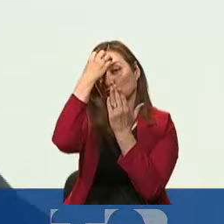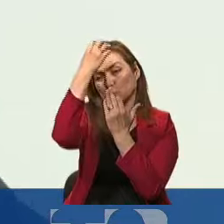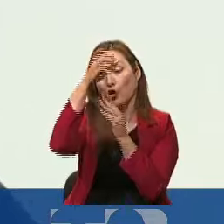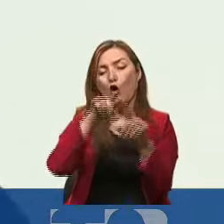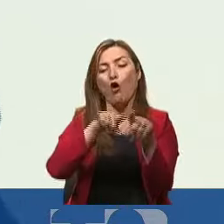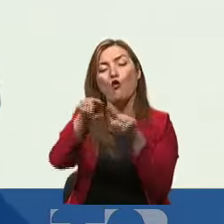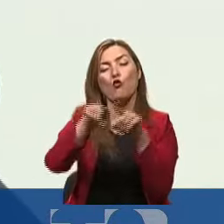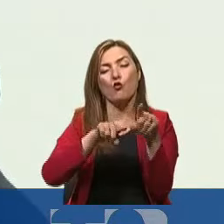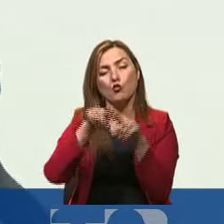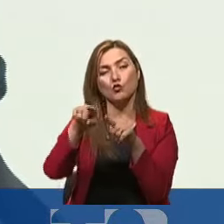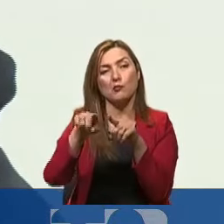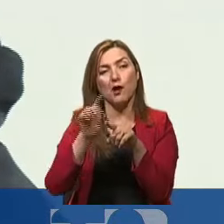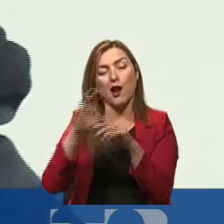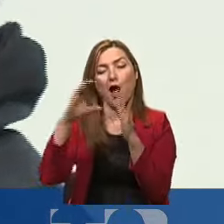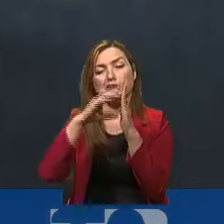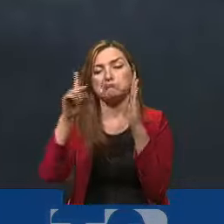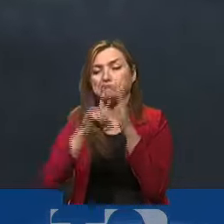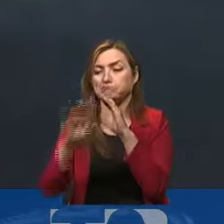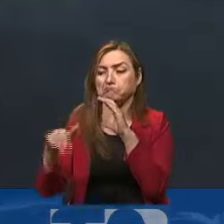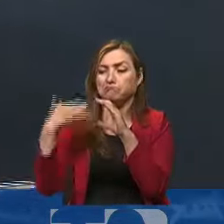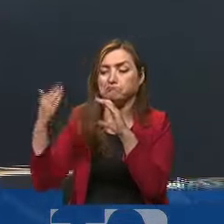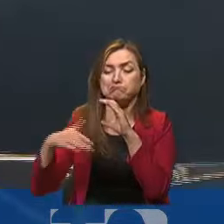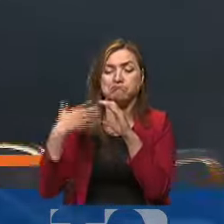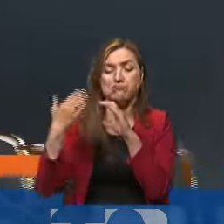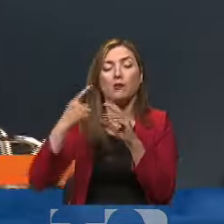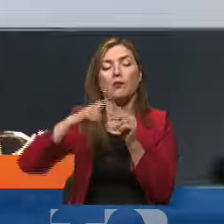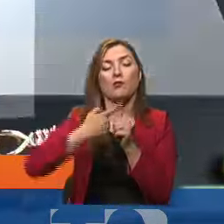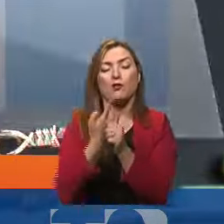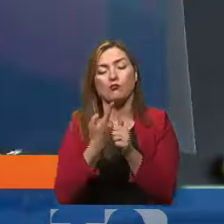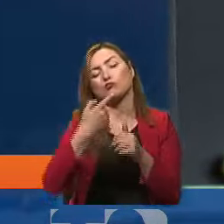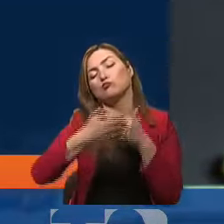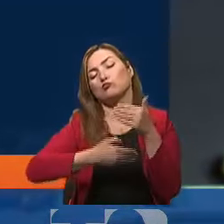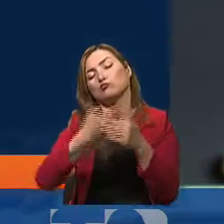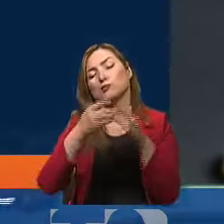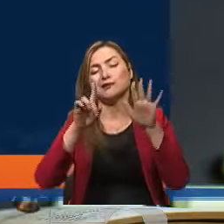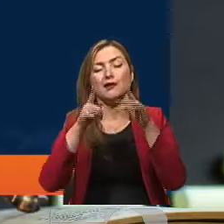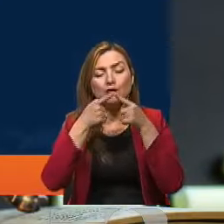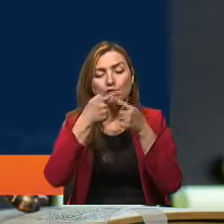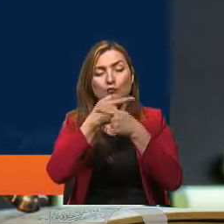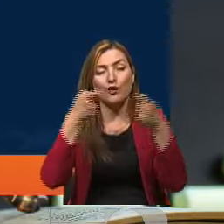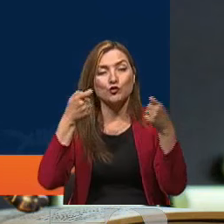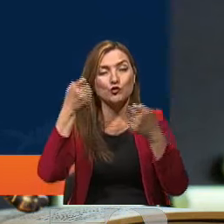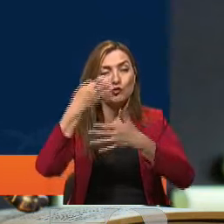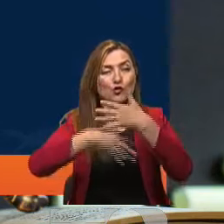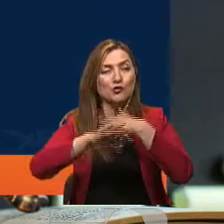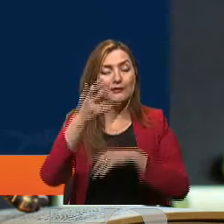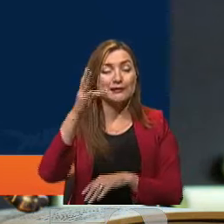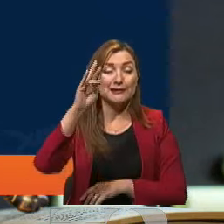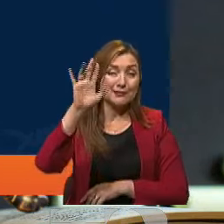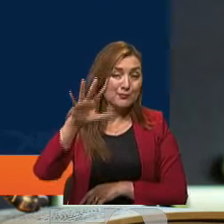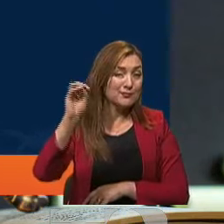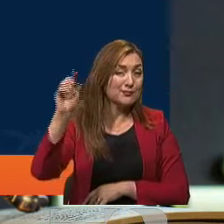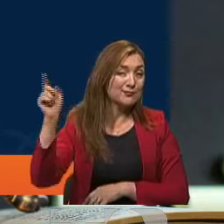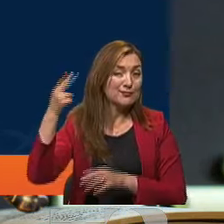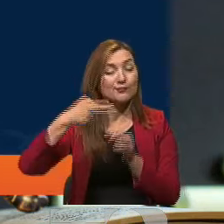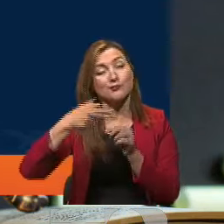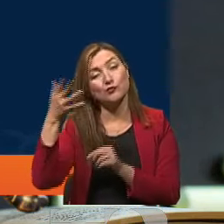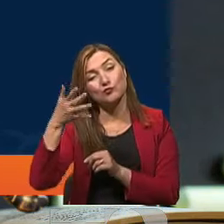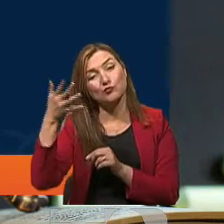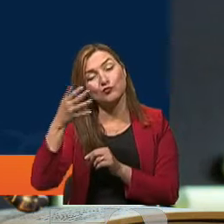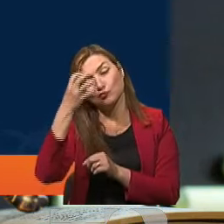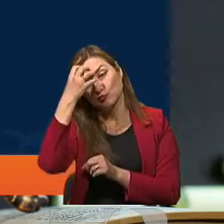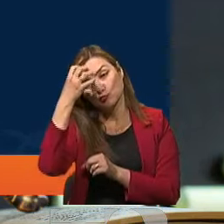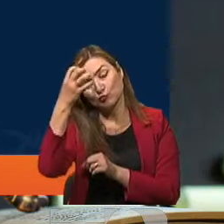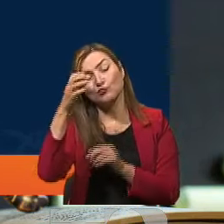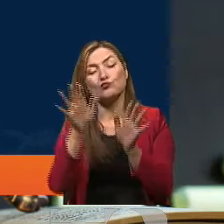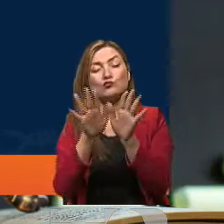de méritos y oposición. El primer proceso, que arrancó el 6 de marzo, suma hasta el momento 17.500 aspirantes a docentes de educación